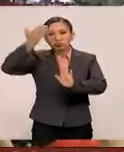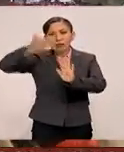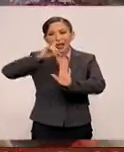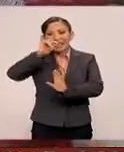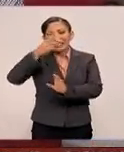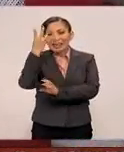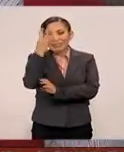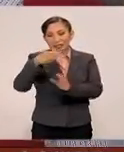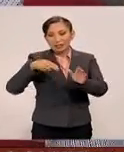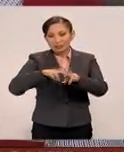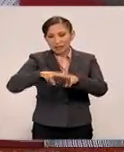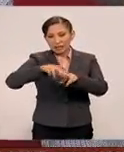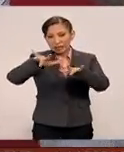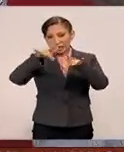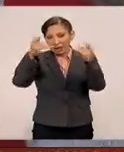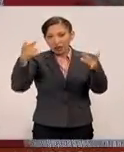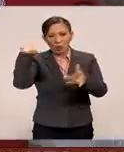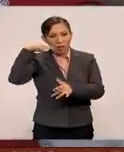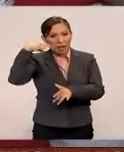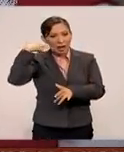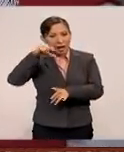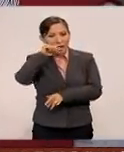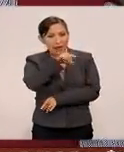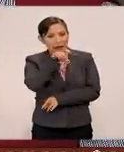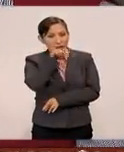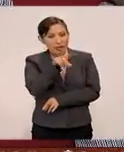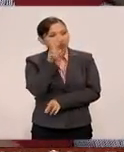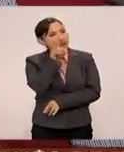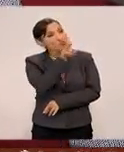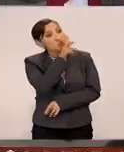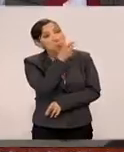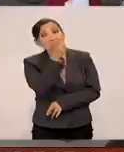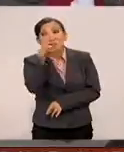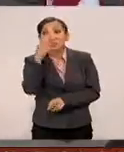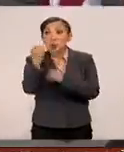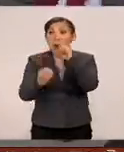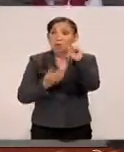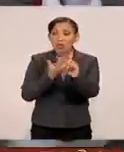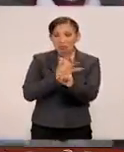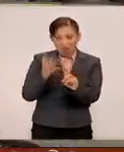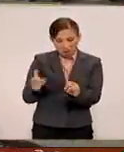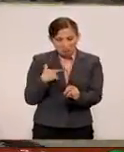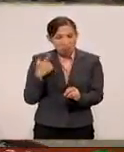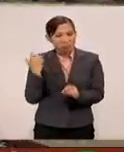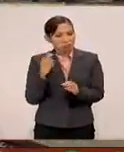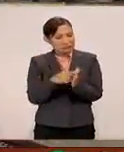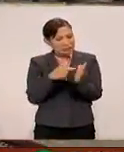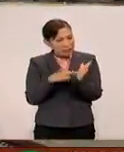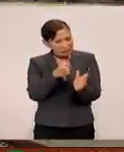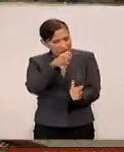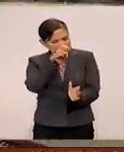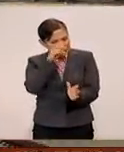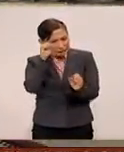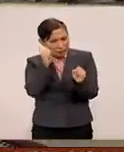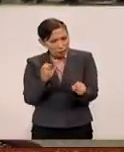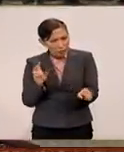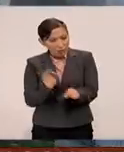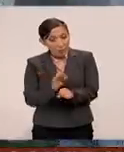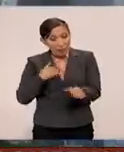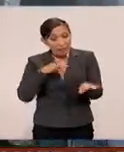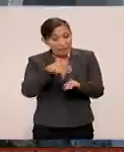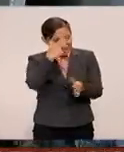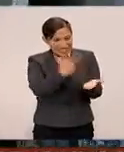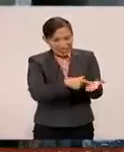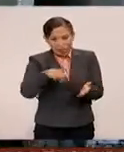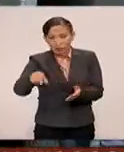línea 3 del tren ligero de la ciudad de Guadalajara, Jalisco. Destacó que la obra cuenta con las más altas normas de seguridad, tanto para quienes trabajan